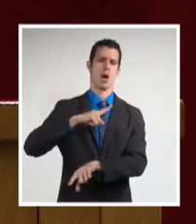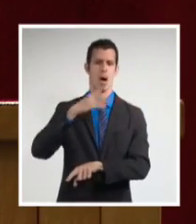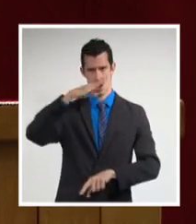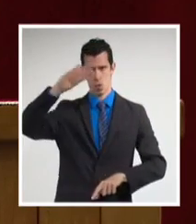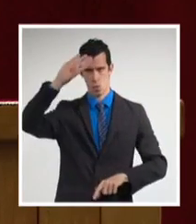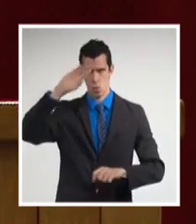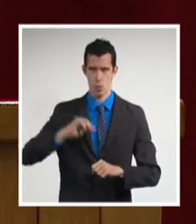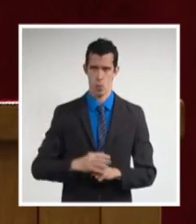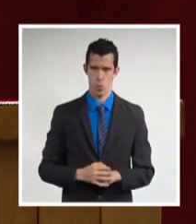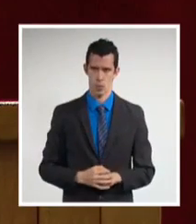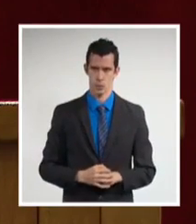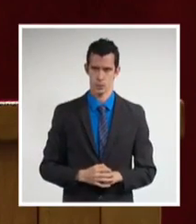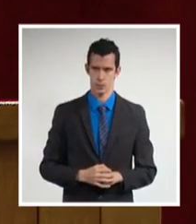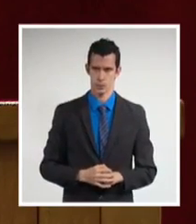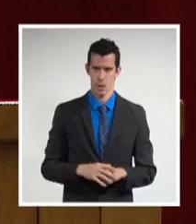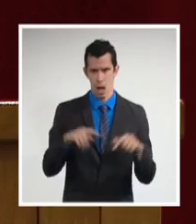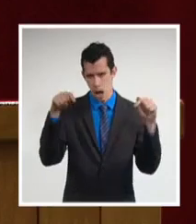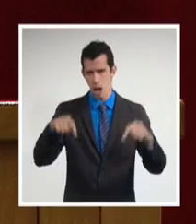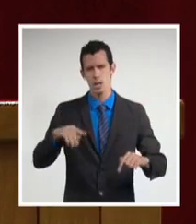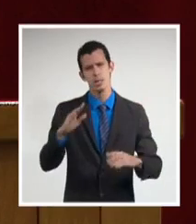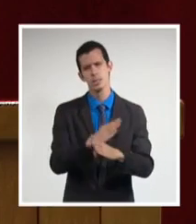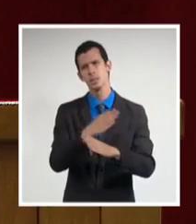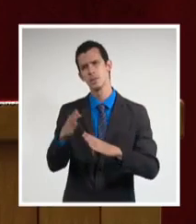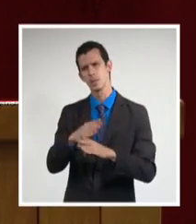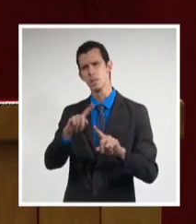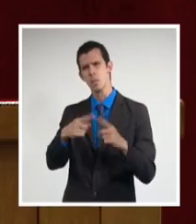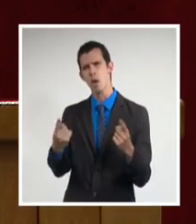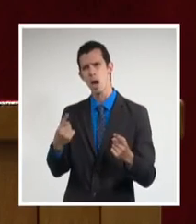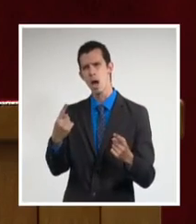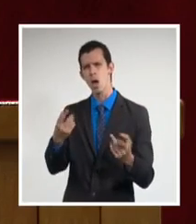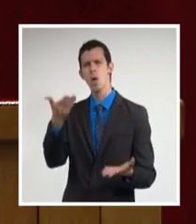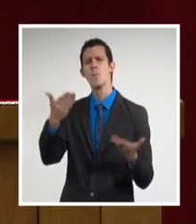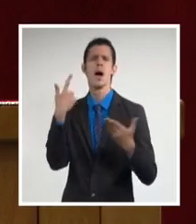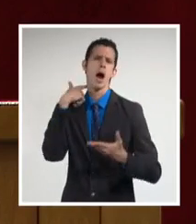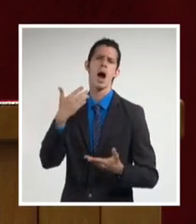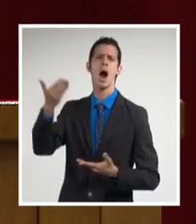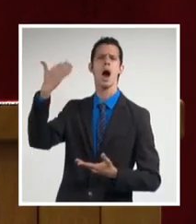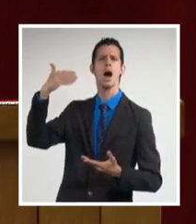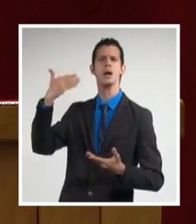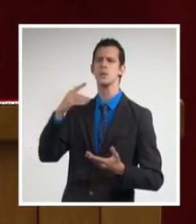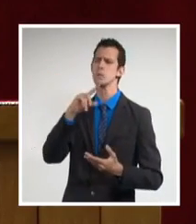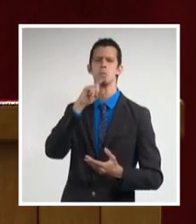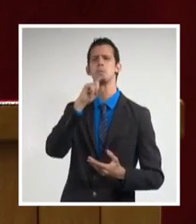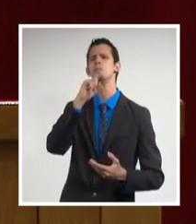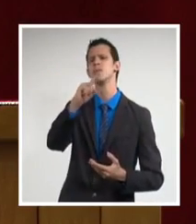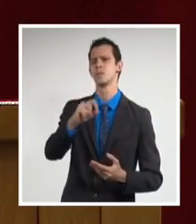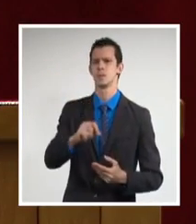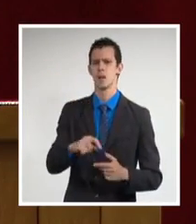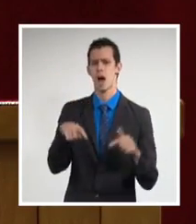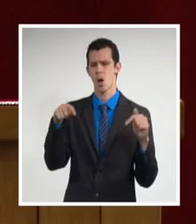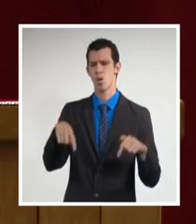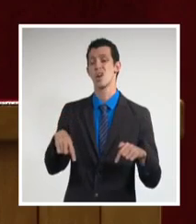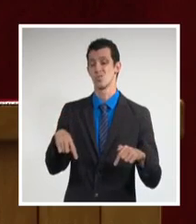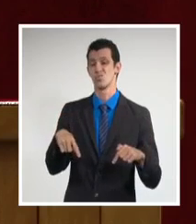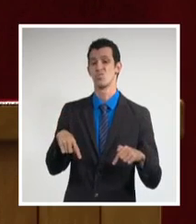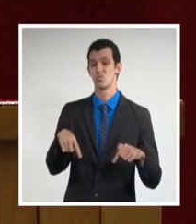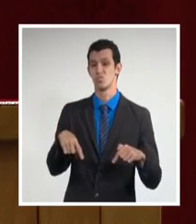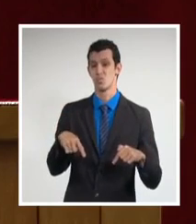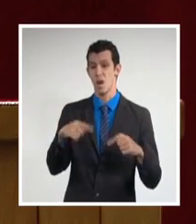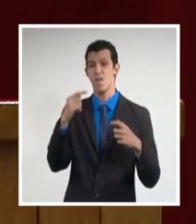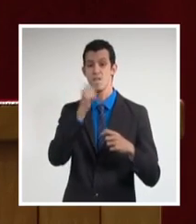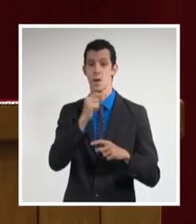época sustancialmente diferente a periodos anteriores. En los últimos años, y de manera